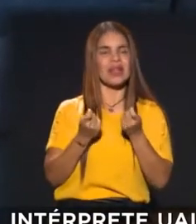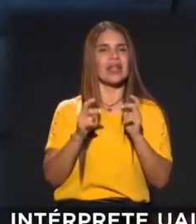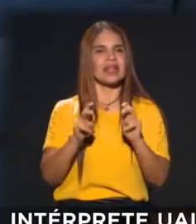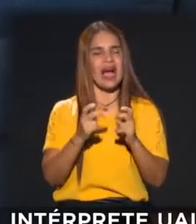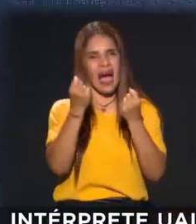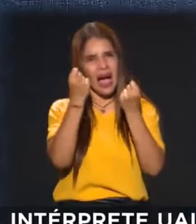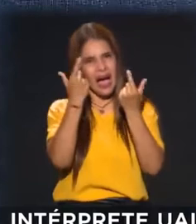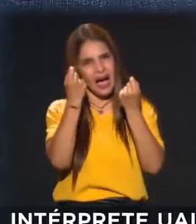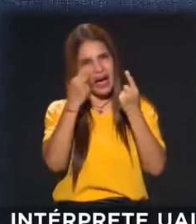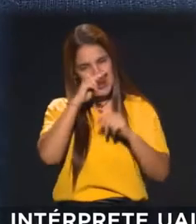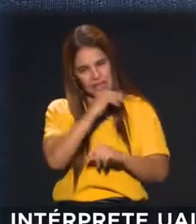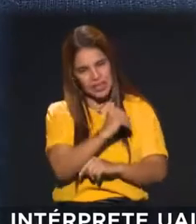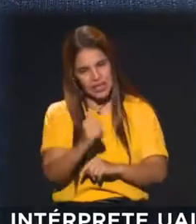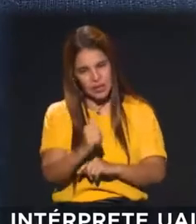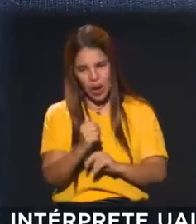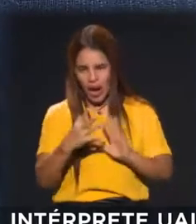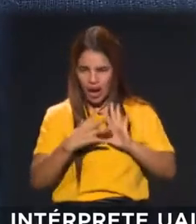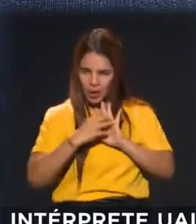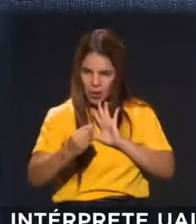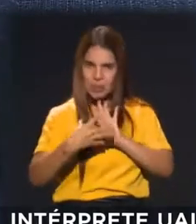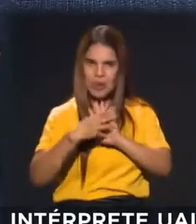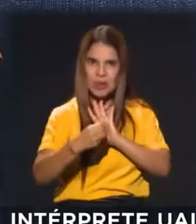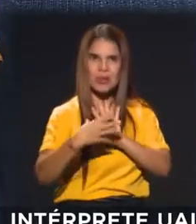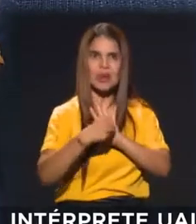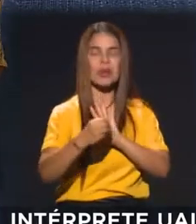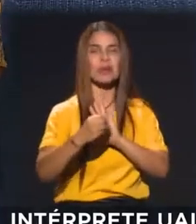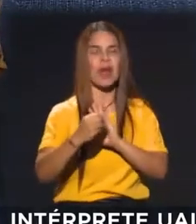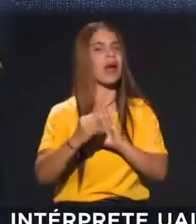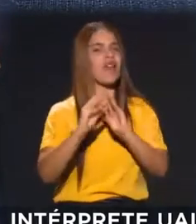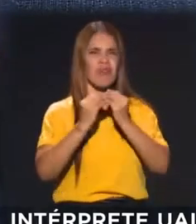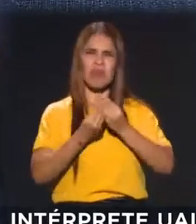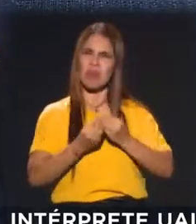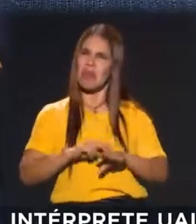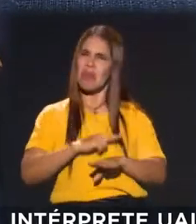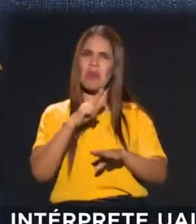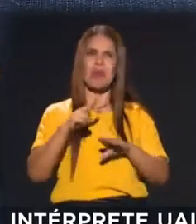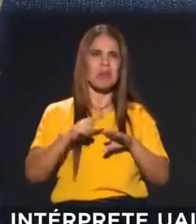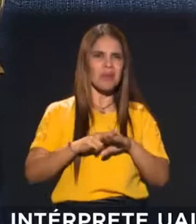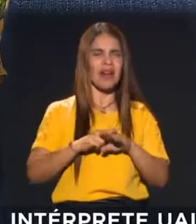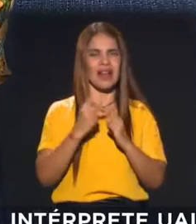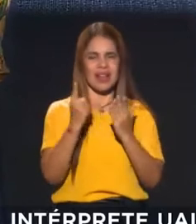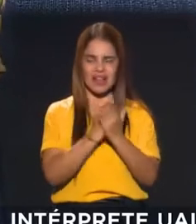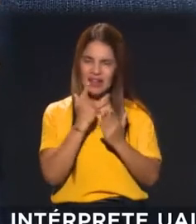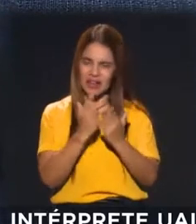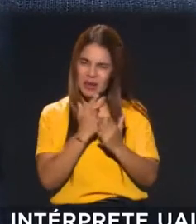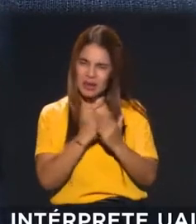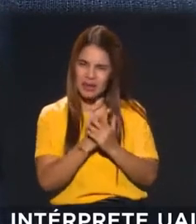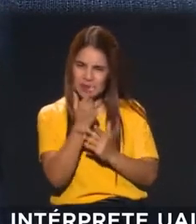Como entender que el niño aprende desde el ejemplo y la forma como más natural en que se va a acercar a los libros va a ser desde